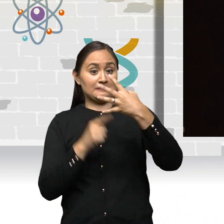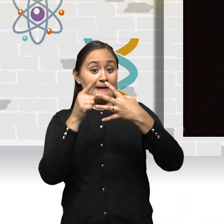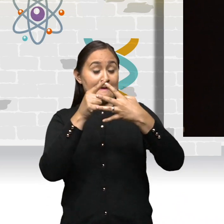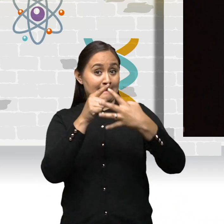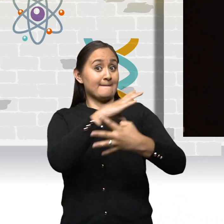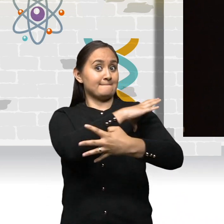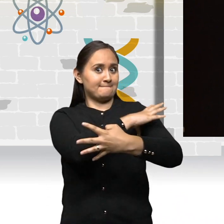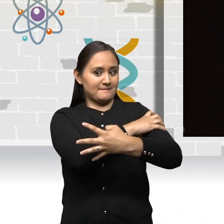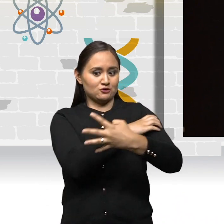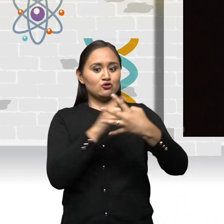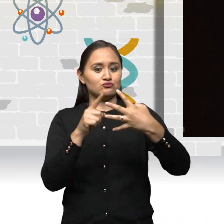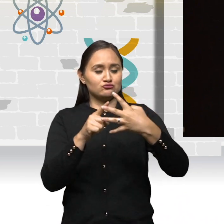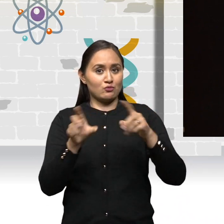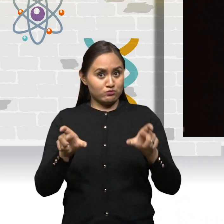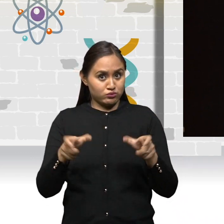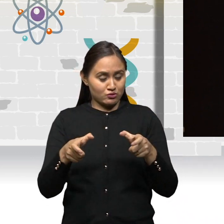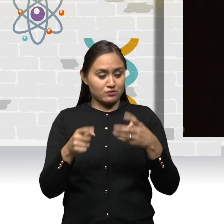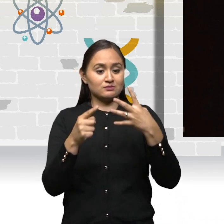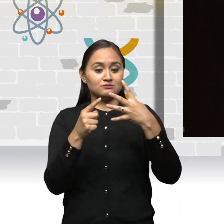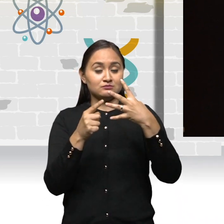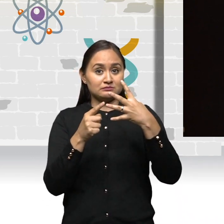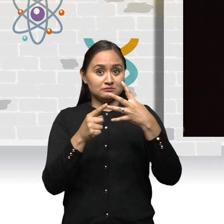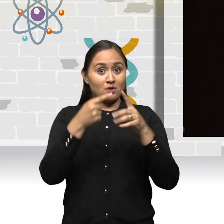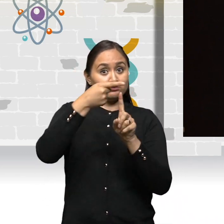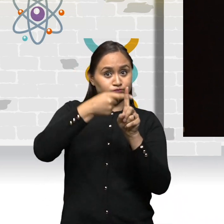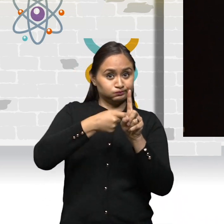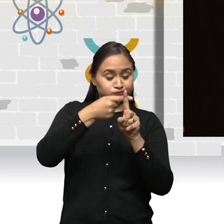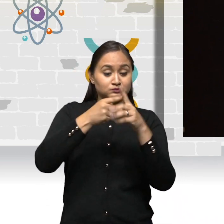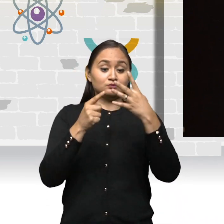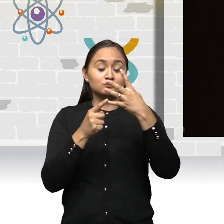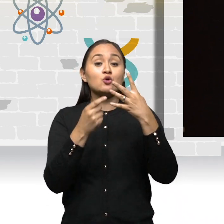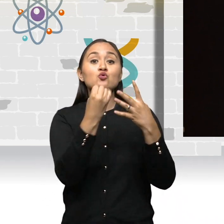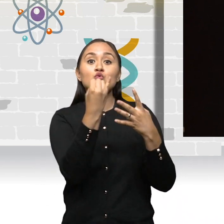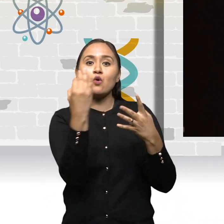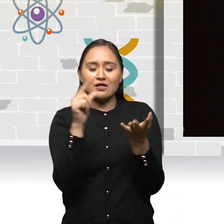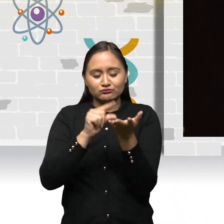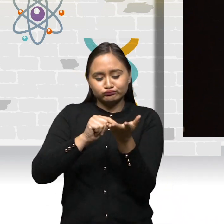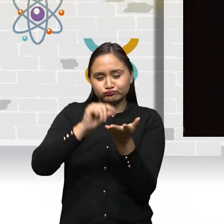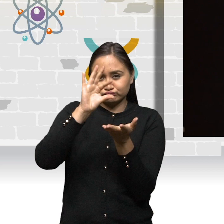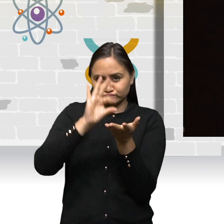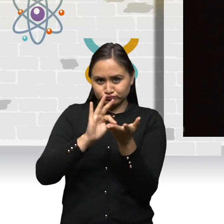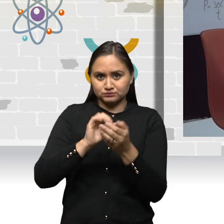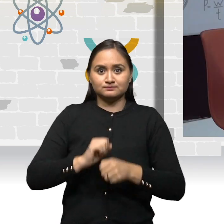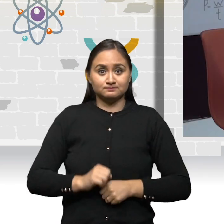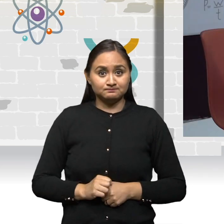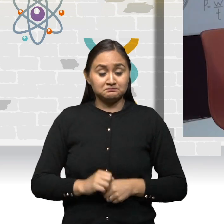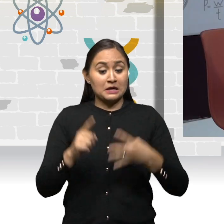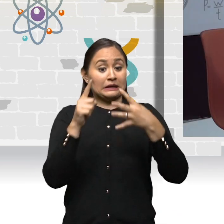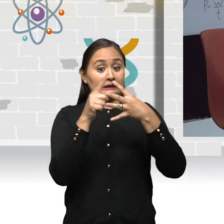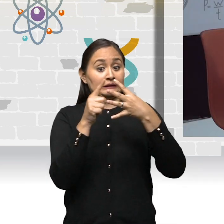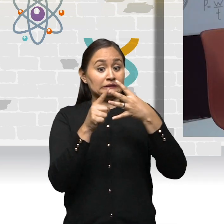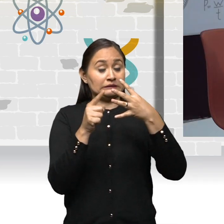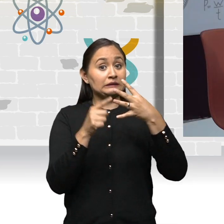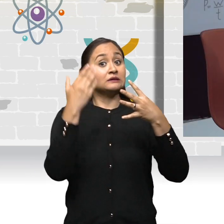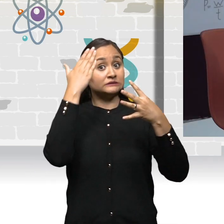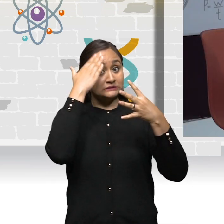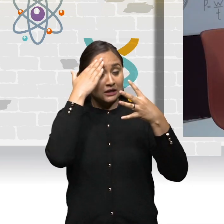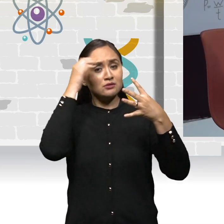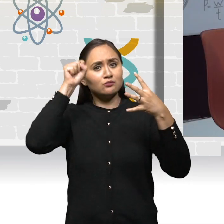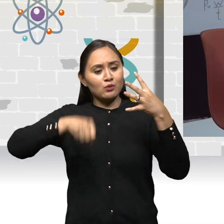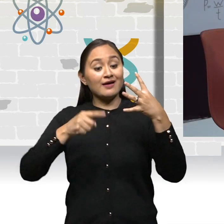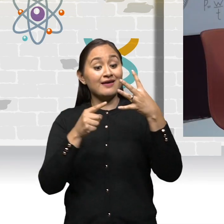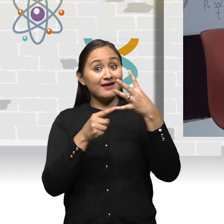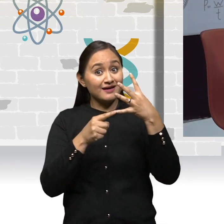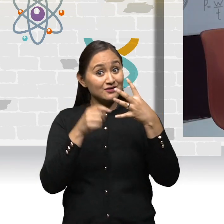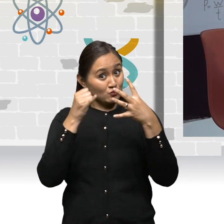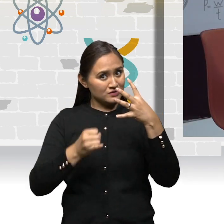4 variables que le afectan: presión, volumen, temperatura y cantidad de sustancia. Teniendo 3 de estas